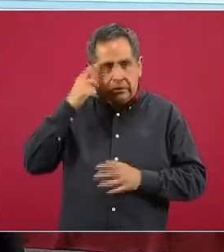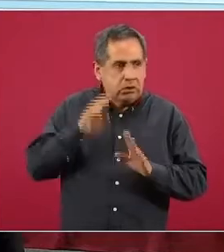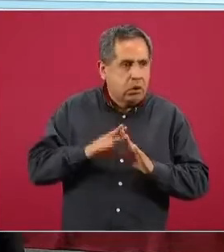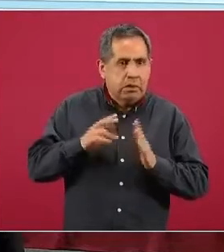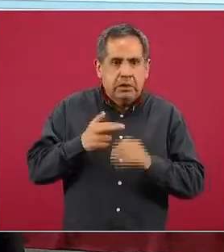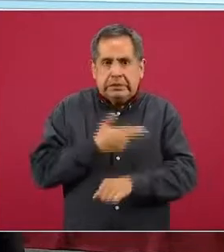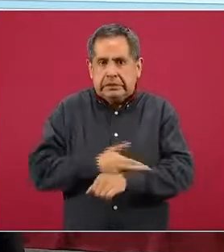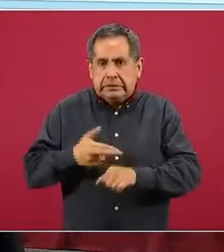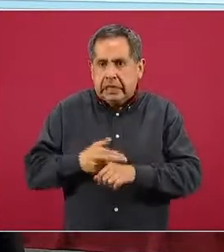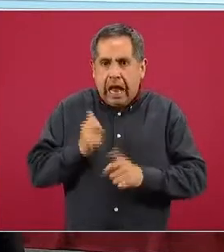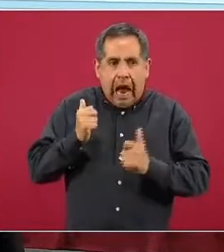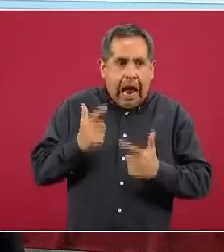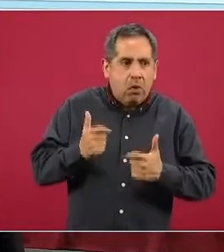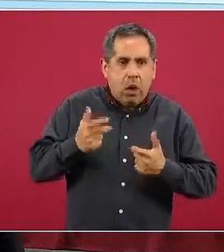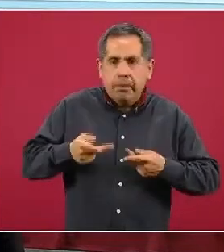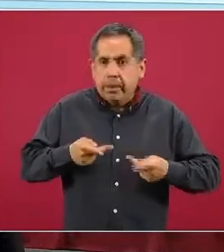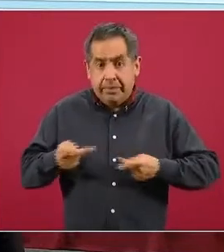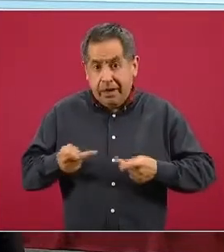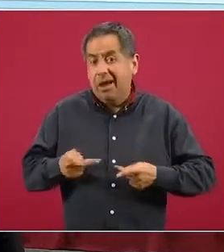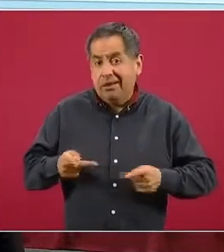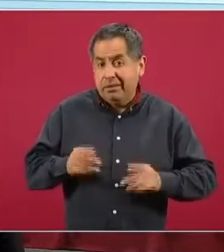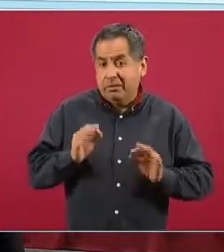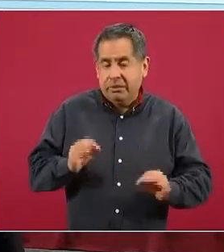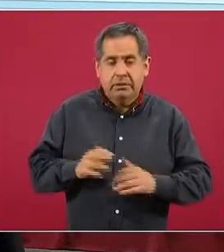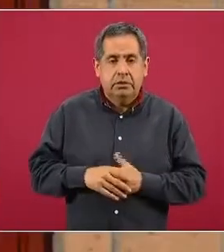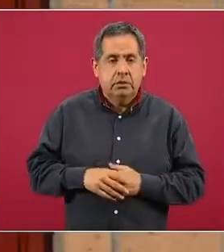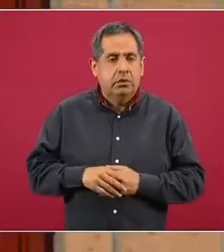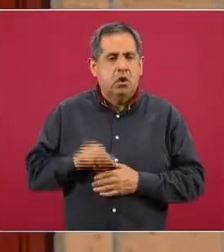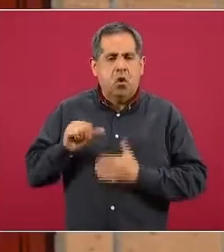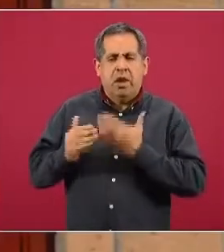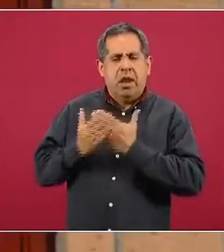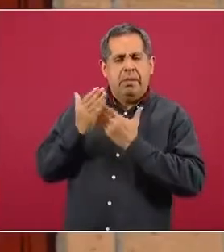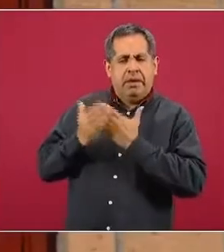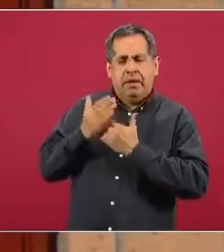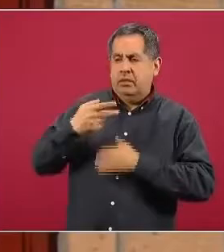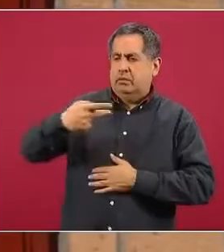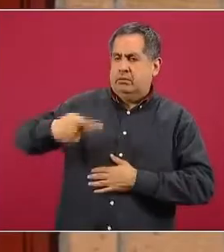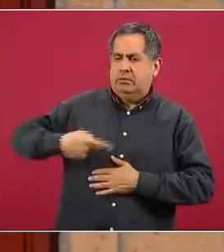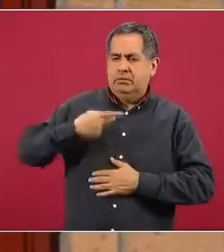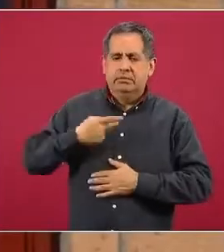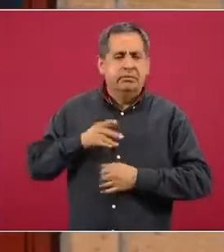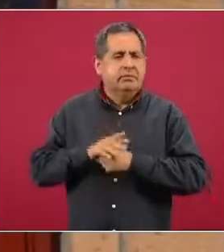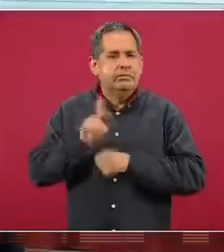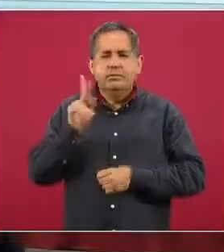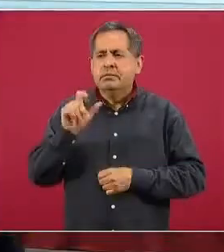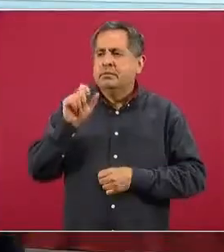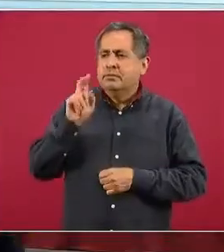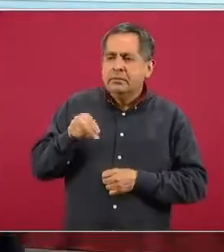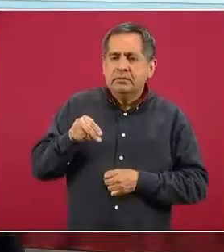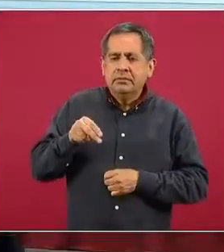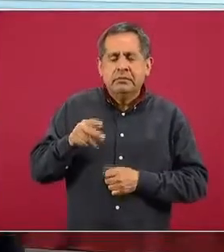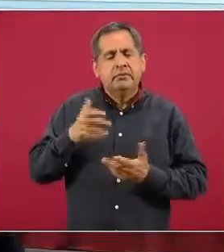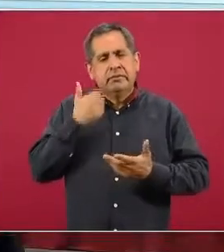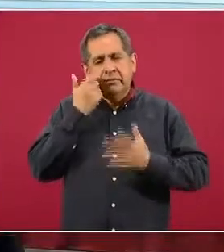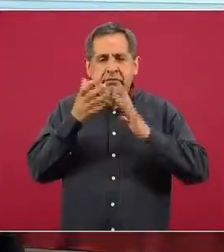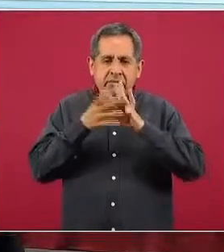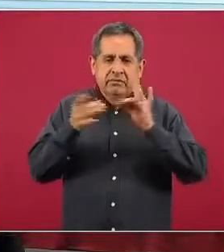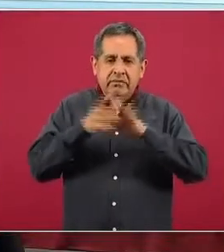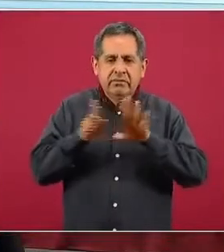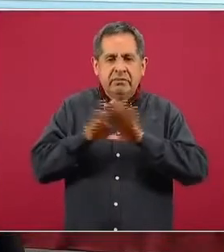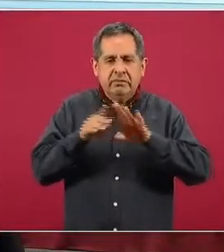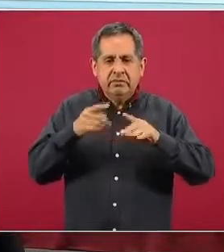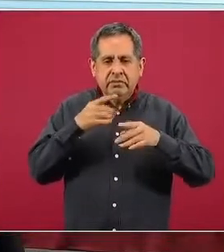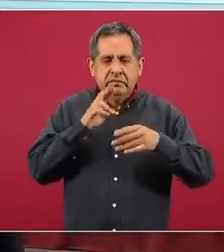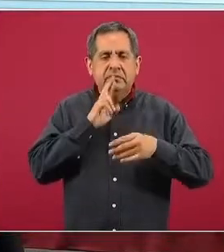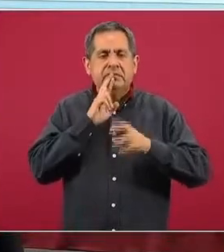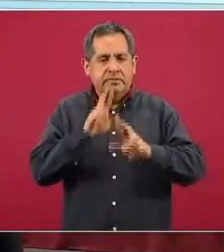ágiles y bien pensadas. Esta mañana nos preguntaban sobre la estrategia. Quisiera aprovechar para hacer comentario en seguimiento a lo